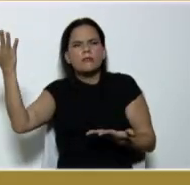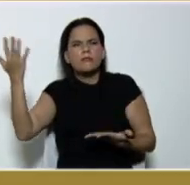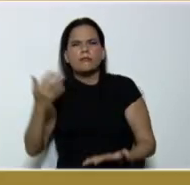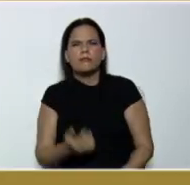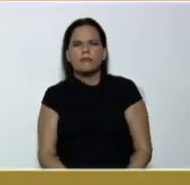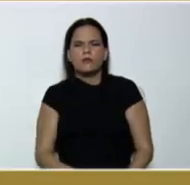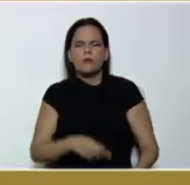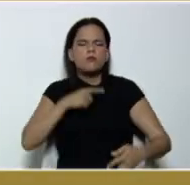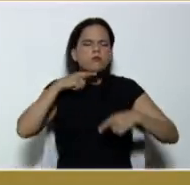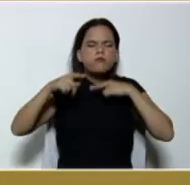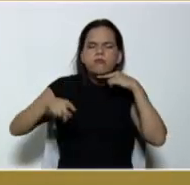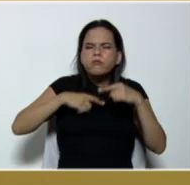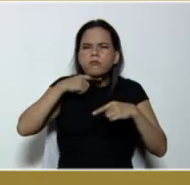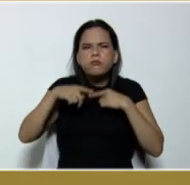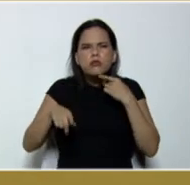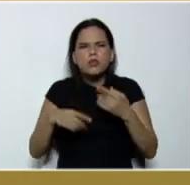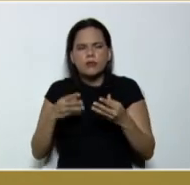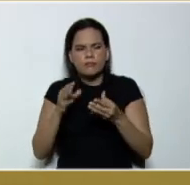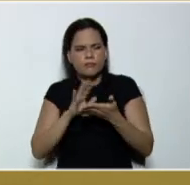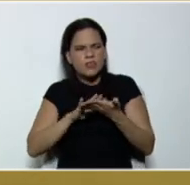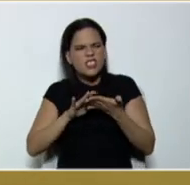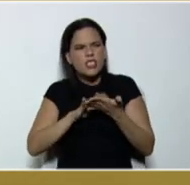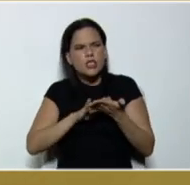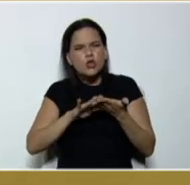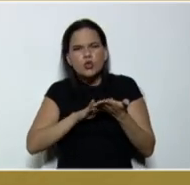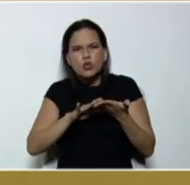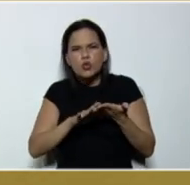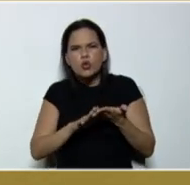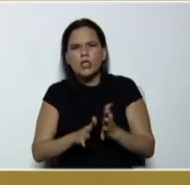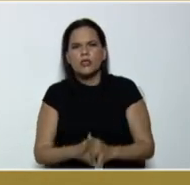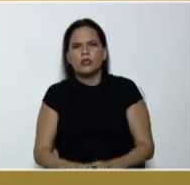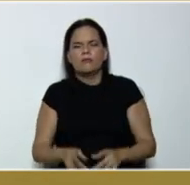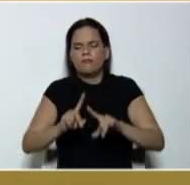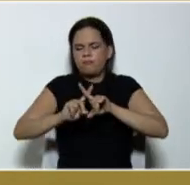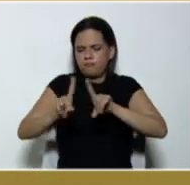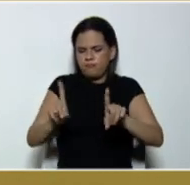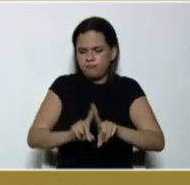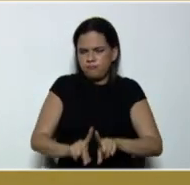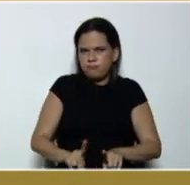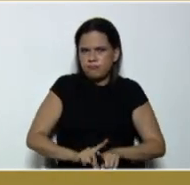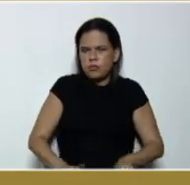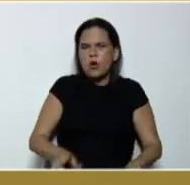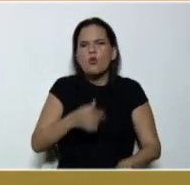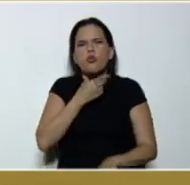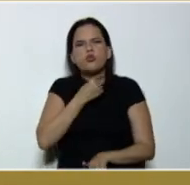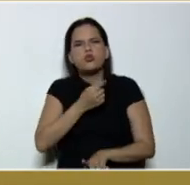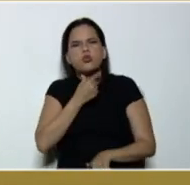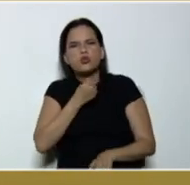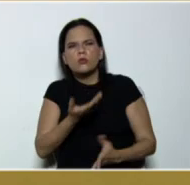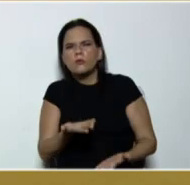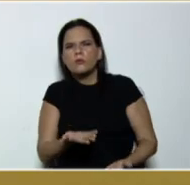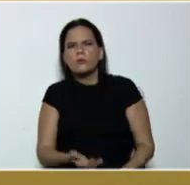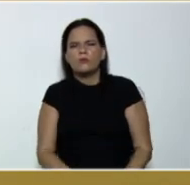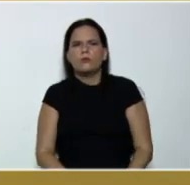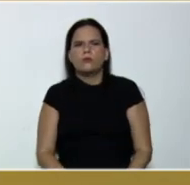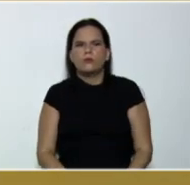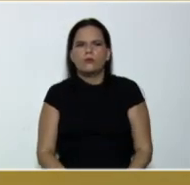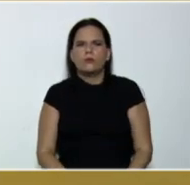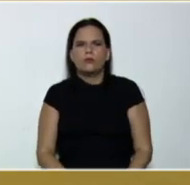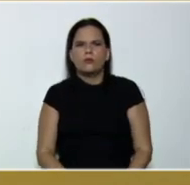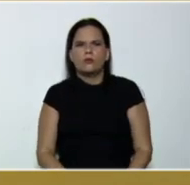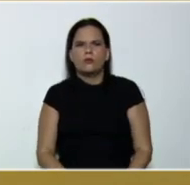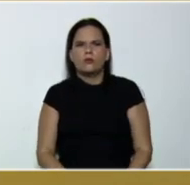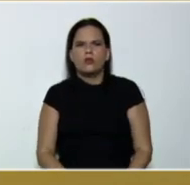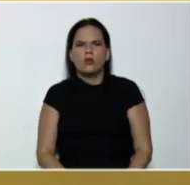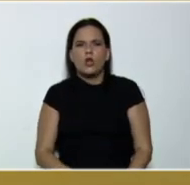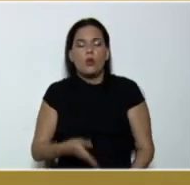imaginación, colores, texturas, diversidad de gustos y lo